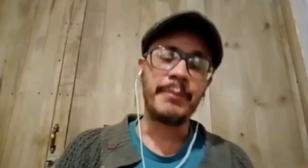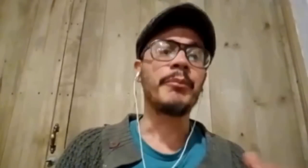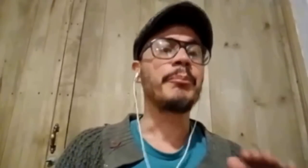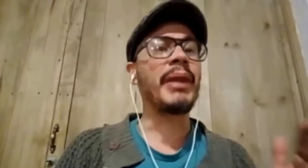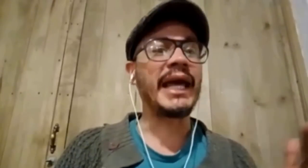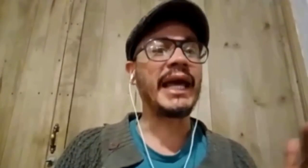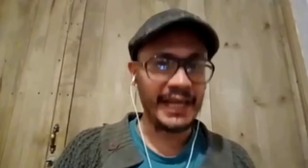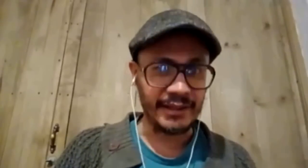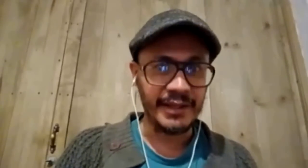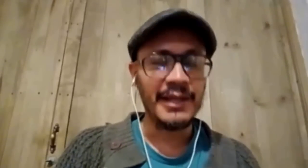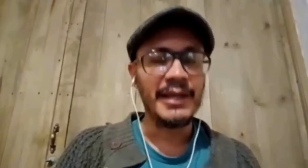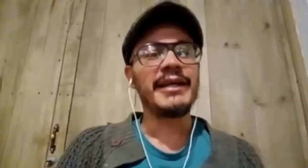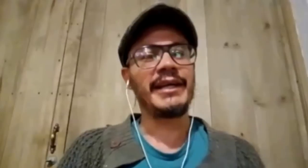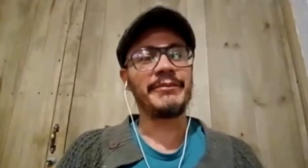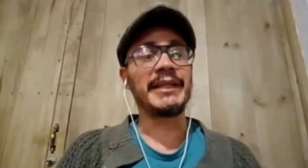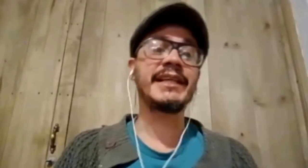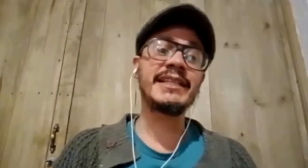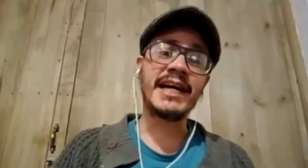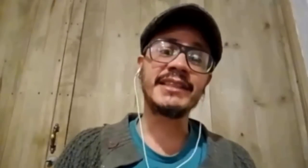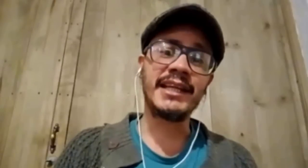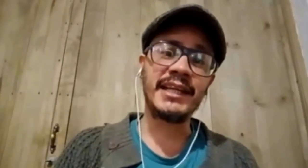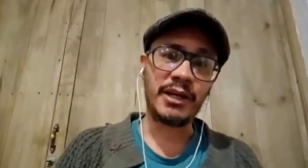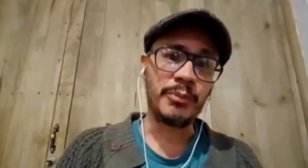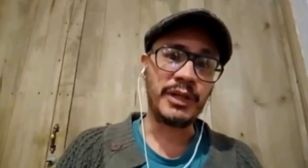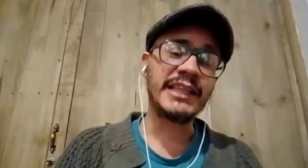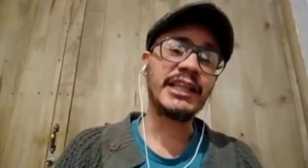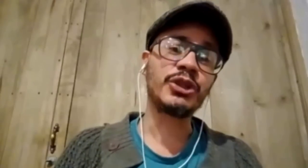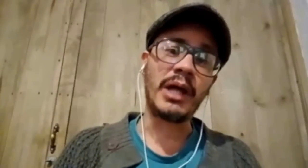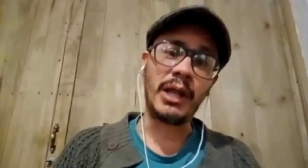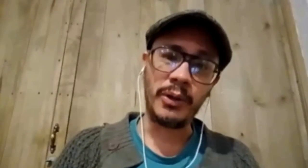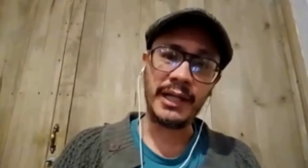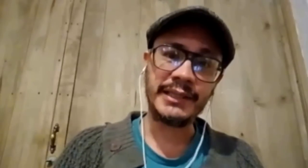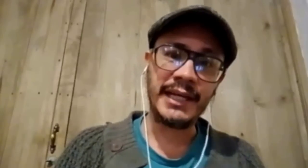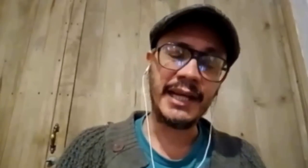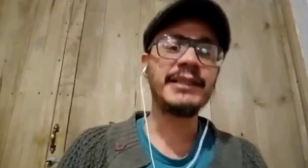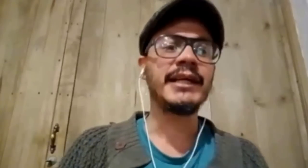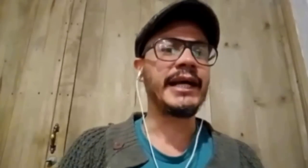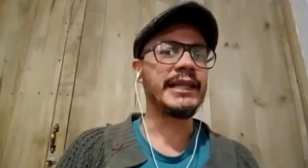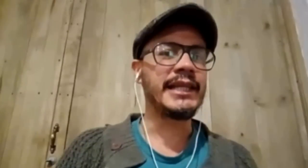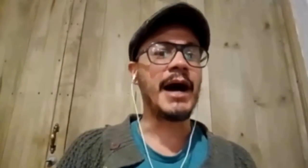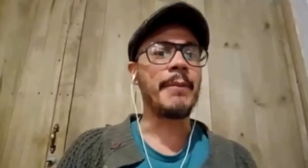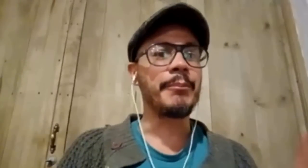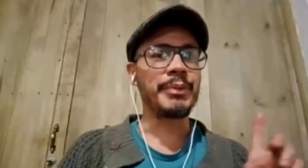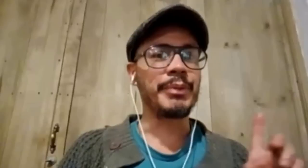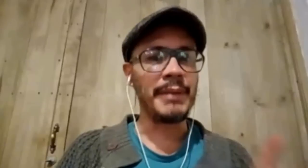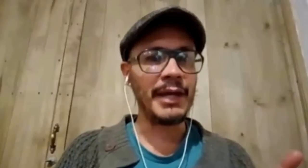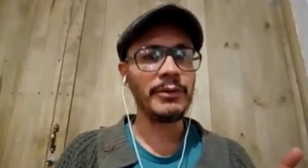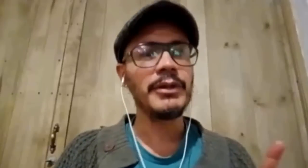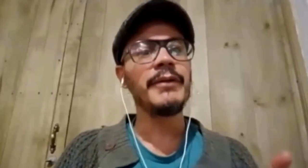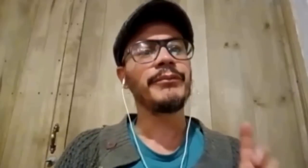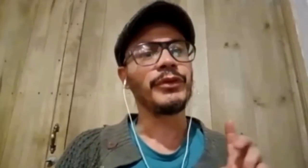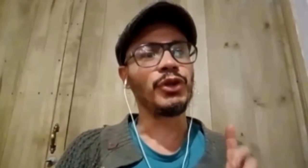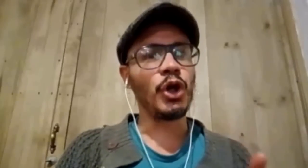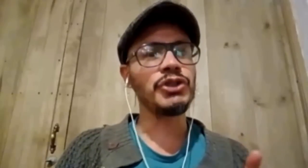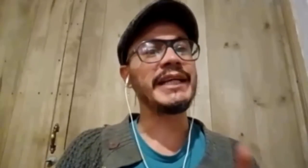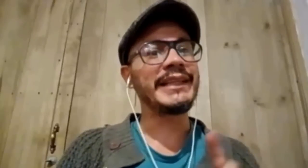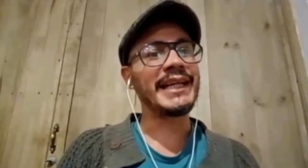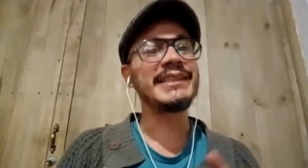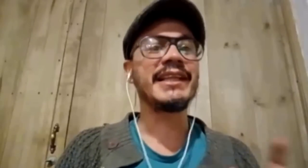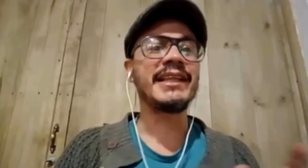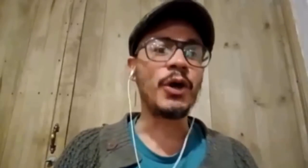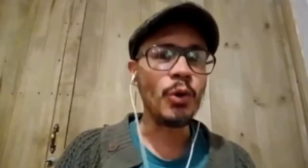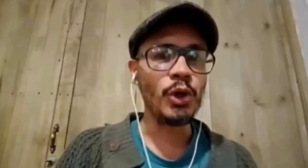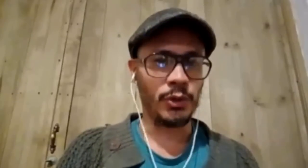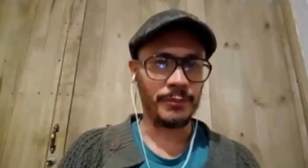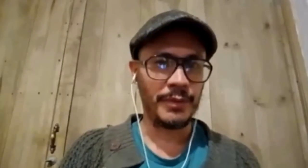libre, plein air. Va a realizarse en la comunidad de Tronadora de Tilarán el día 1, 2 y